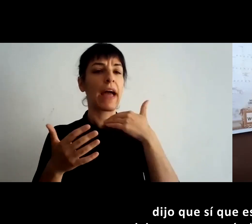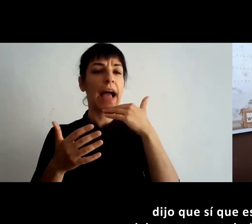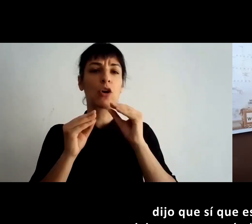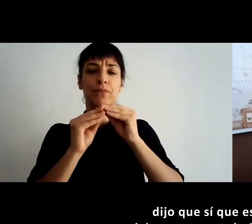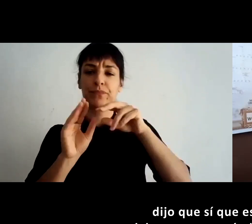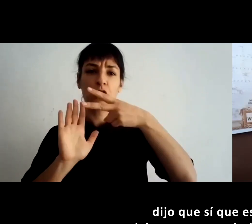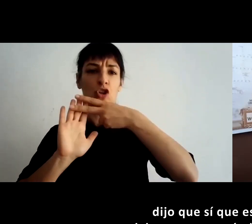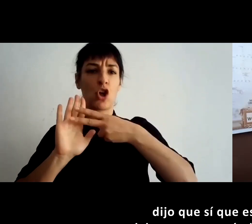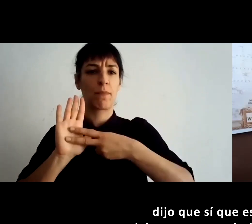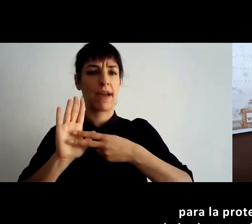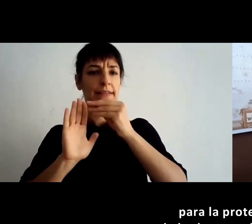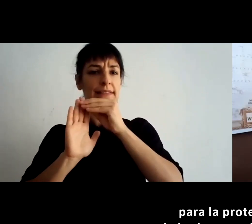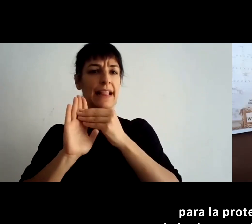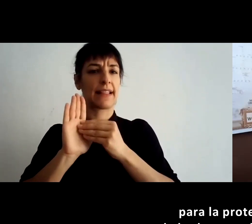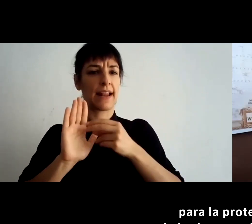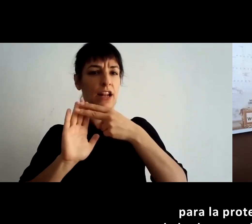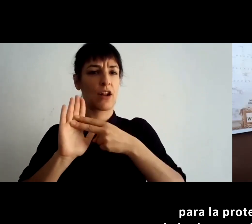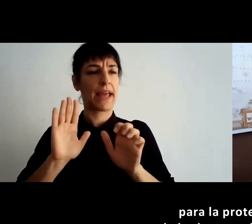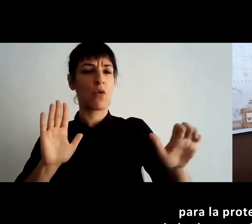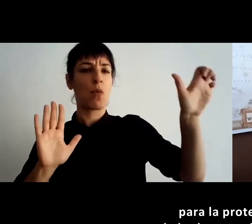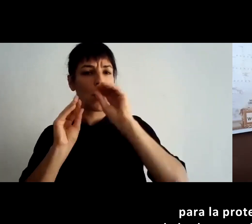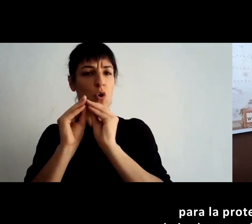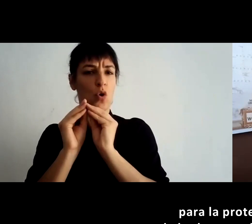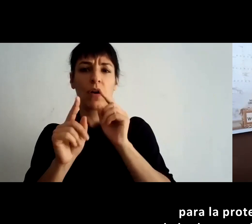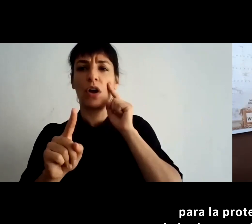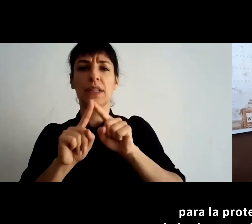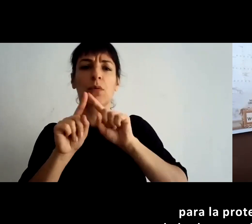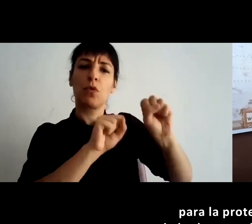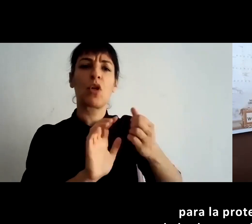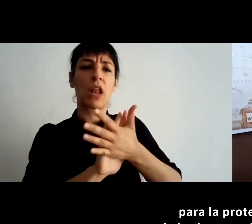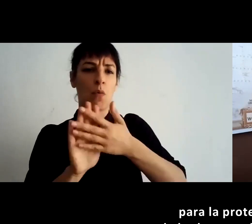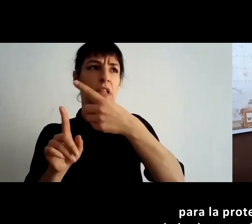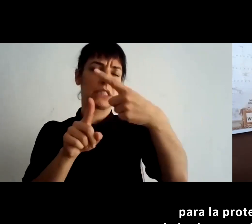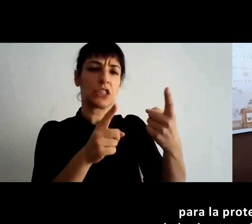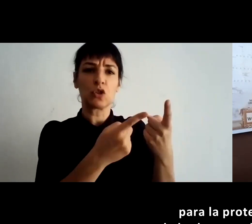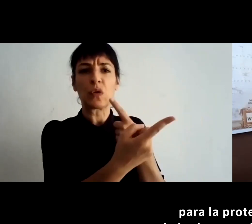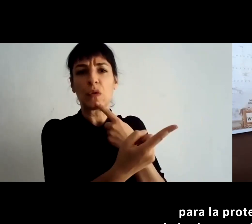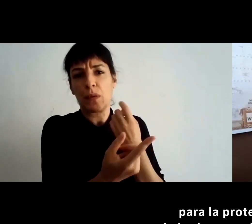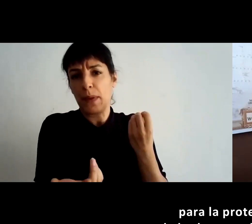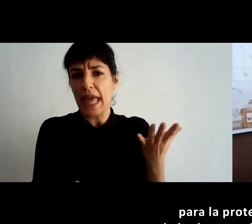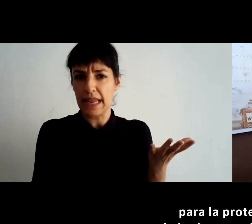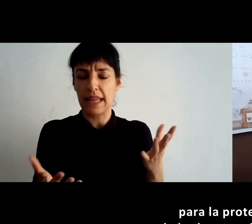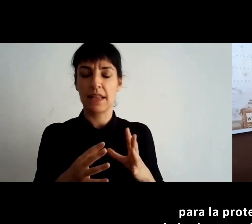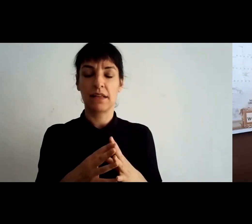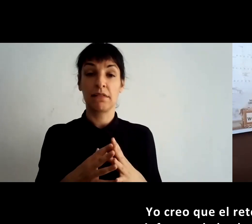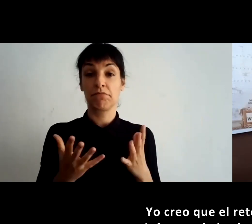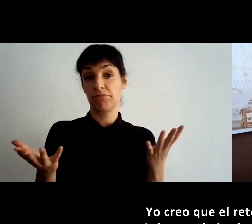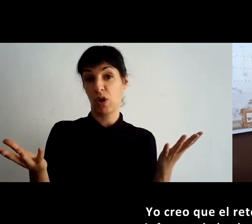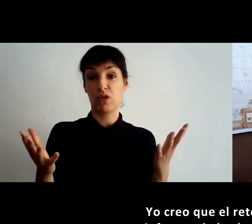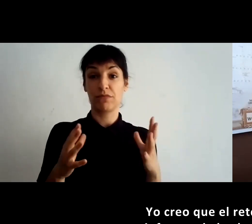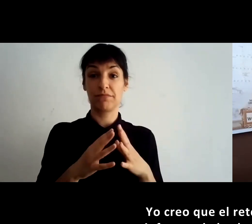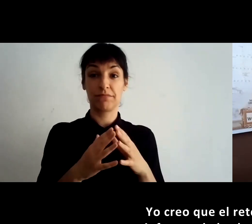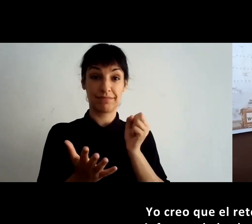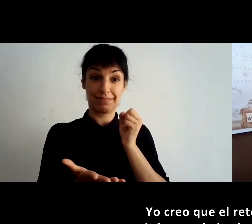estándares europeos para la protección de las lenguas de signos. Pues bien, yo creo que el